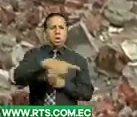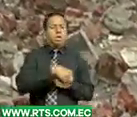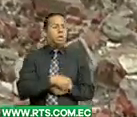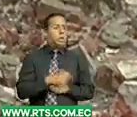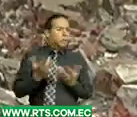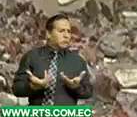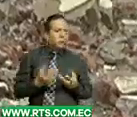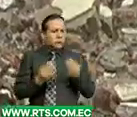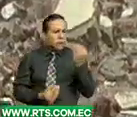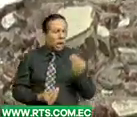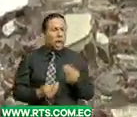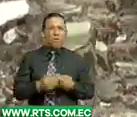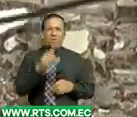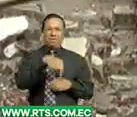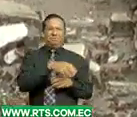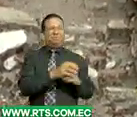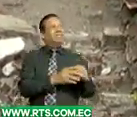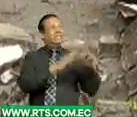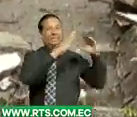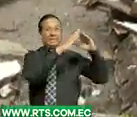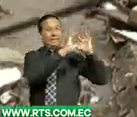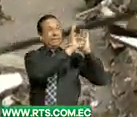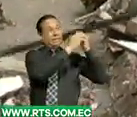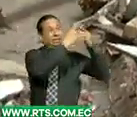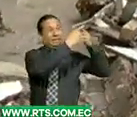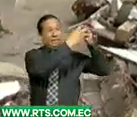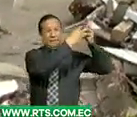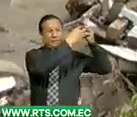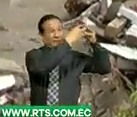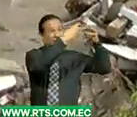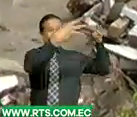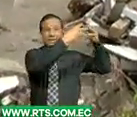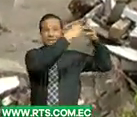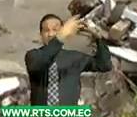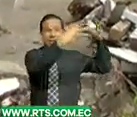cables que fueron arrancados y también con la remoción de escombros, informó Charlie Pizarro.